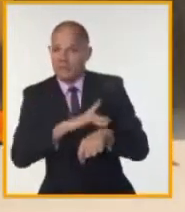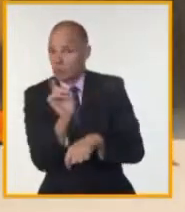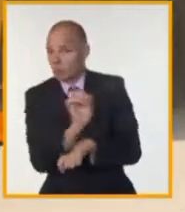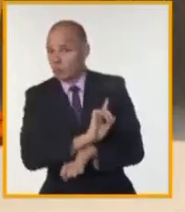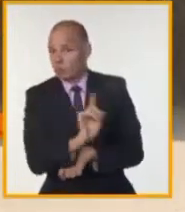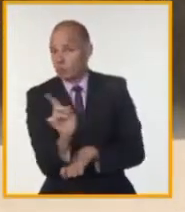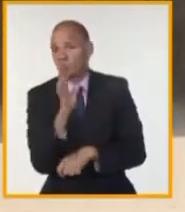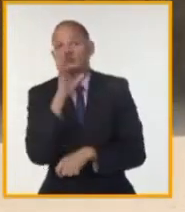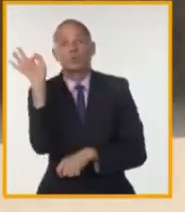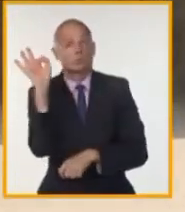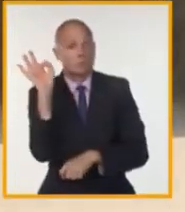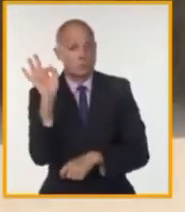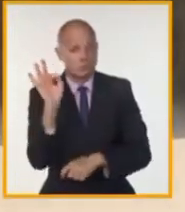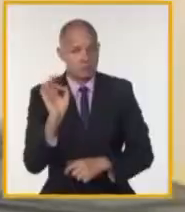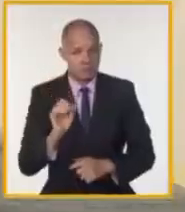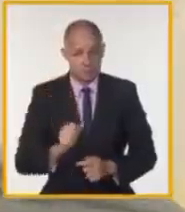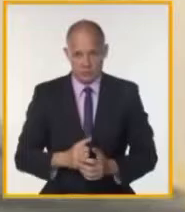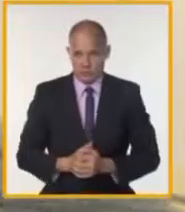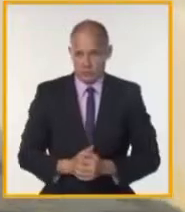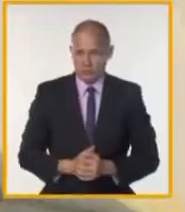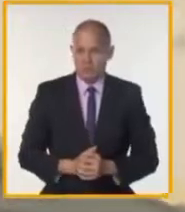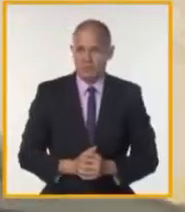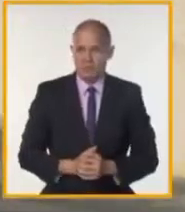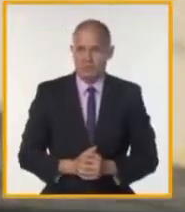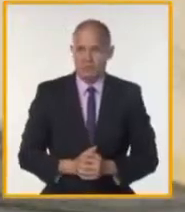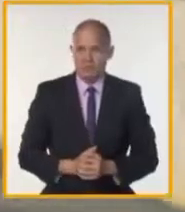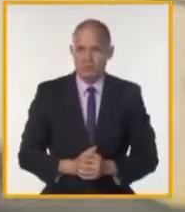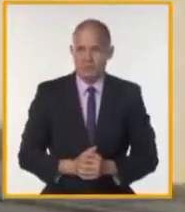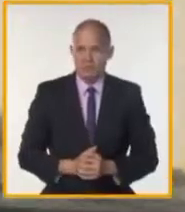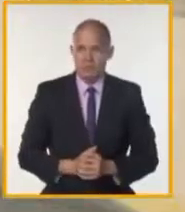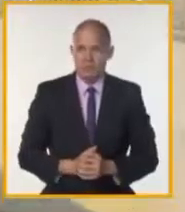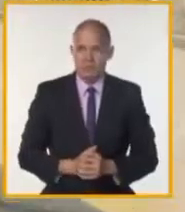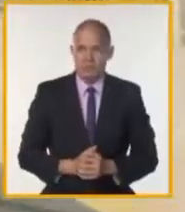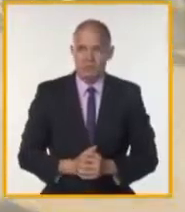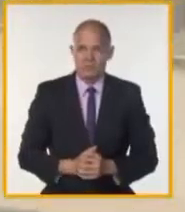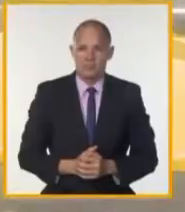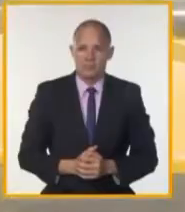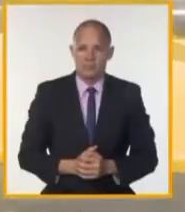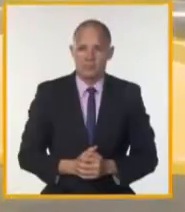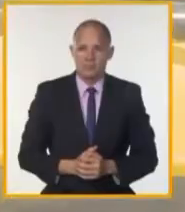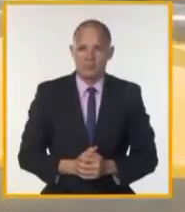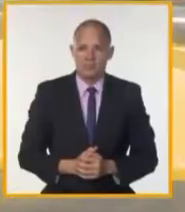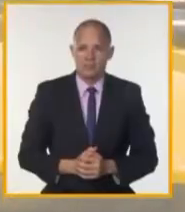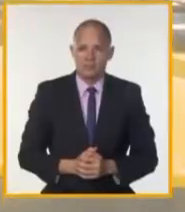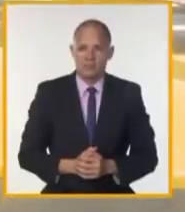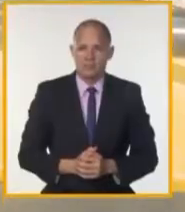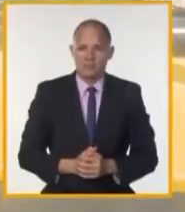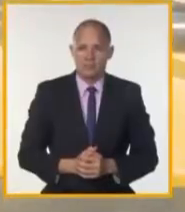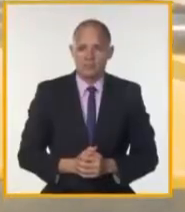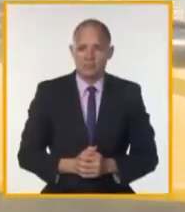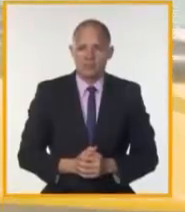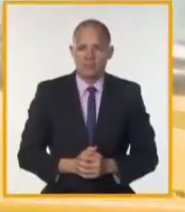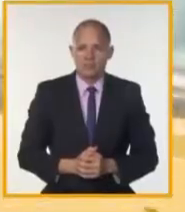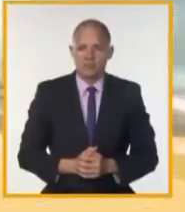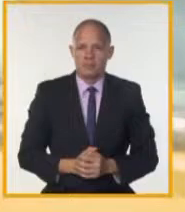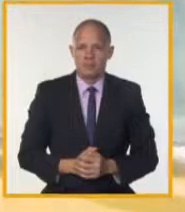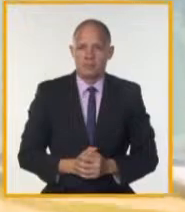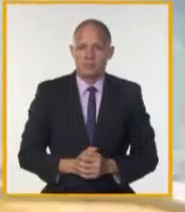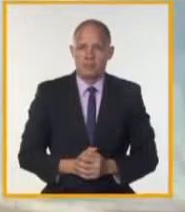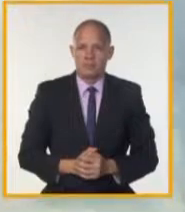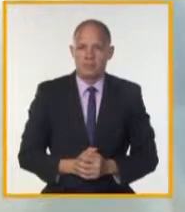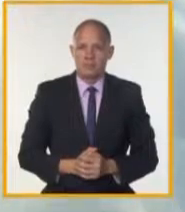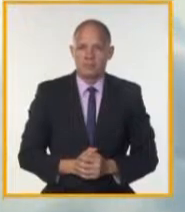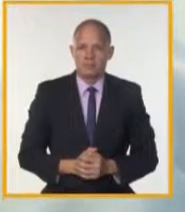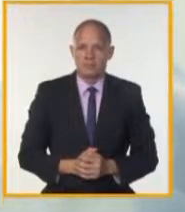un poco de amor deberé continuar a pesar de que sumo mil pocos de